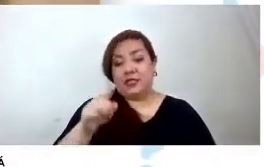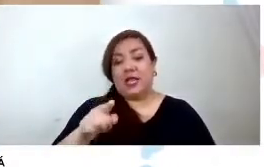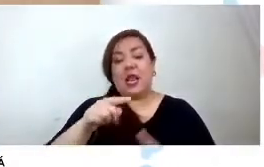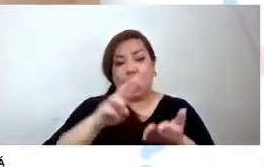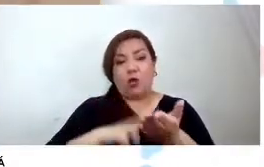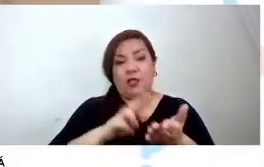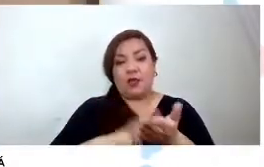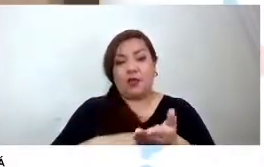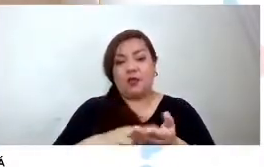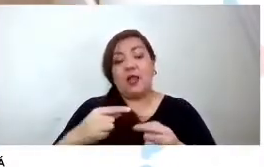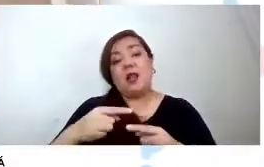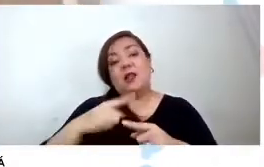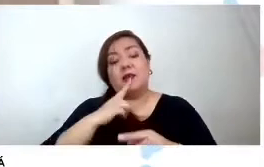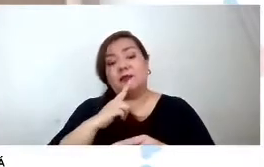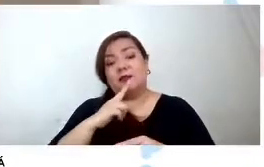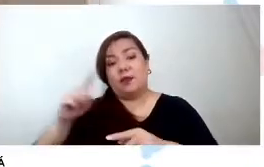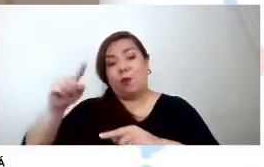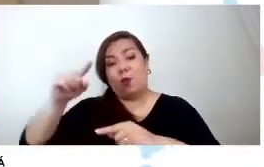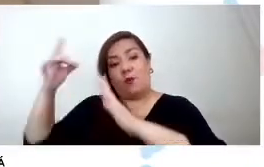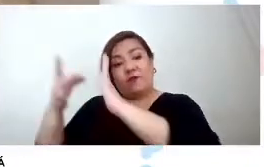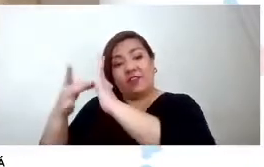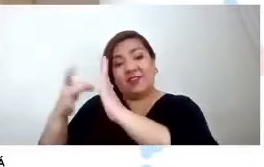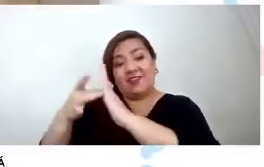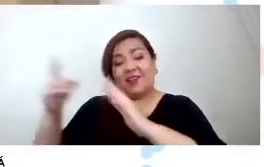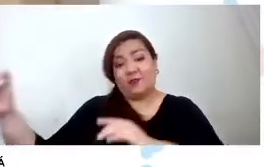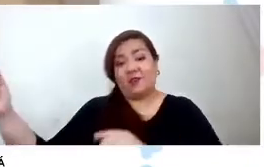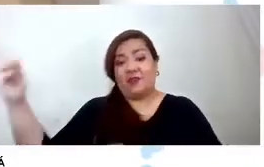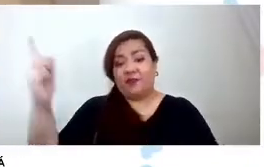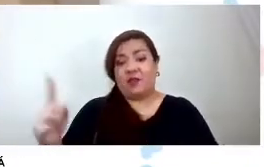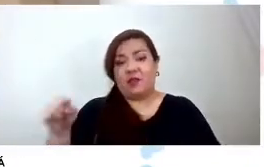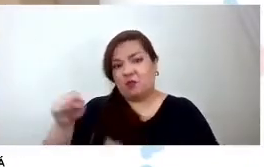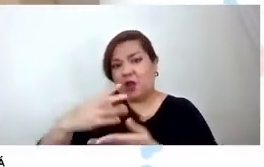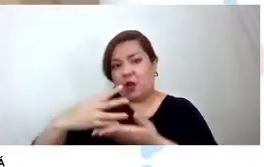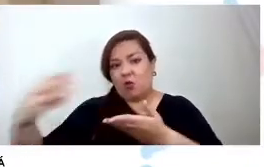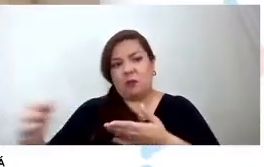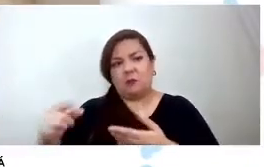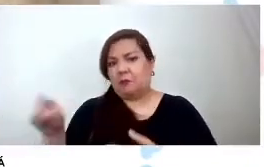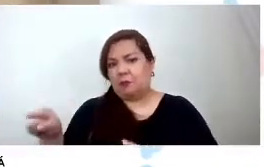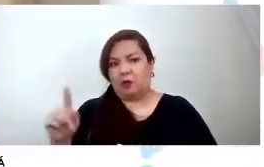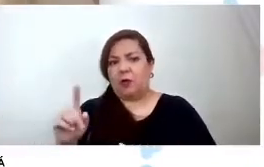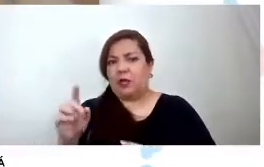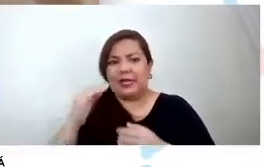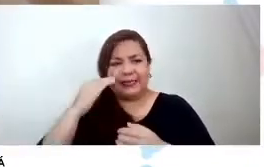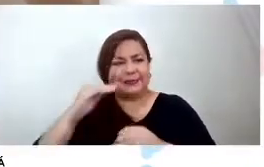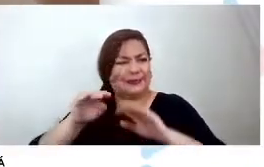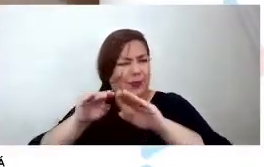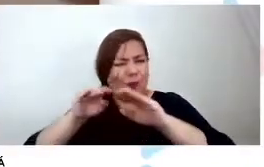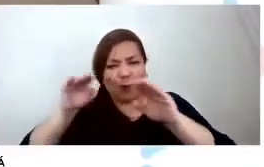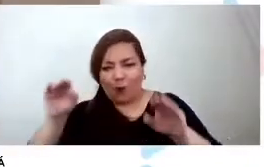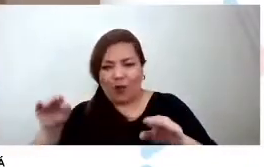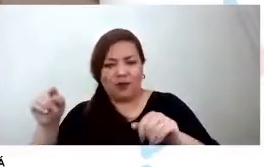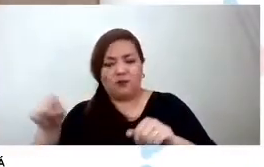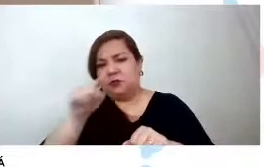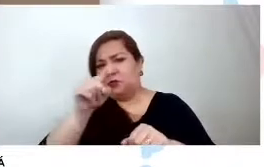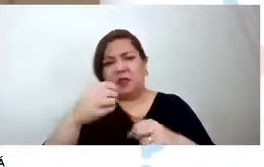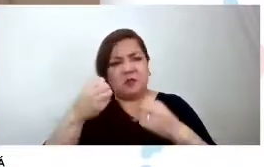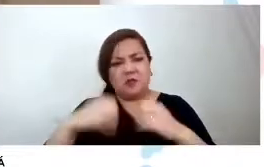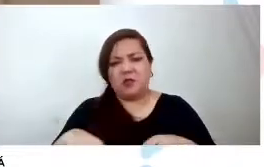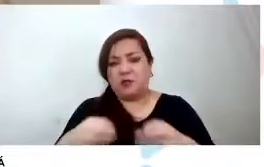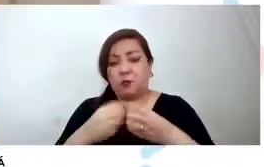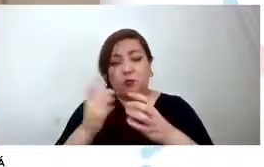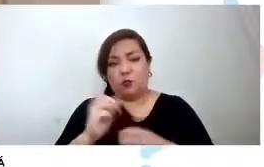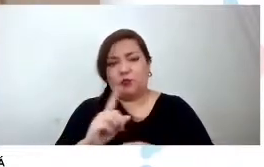es una reproducción. No tiene nada que envidiarle al original y no se pierden de mucho,